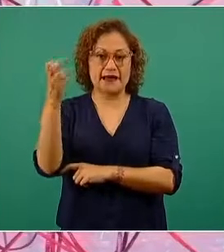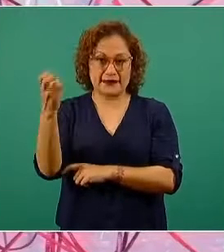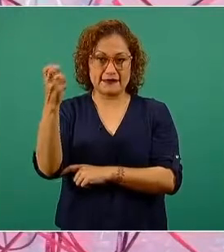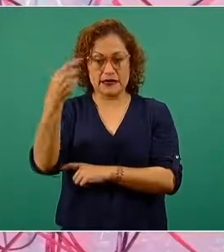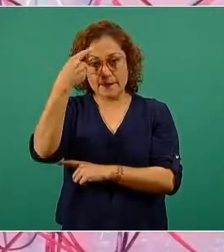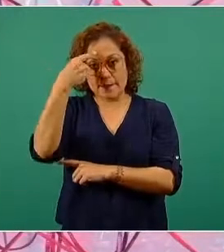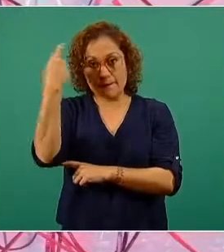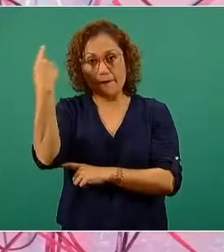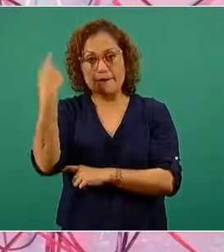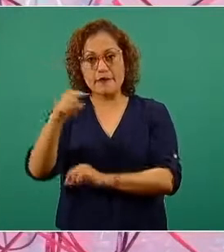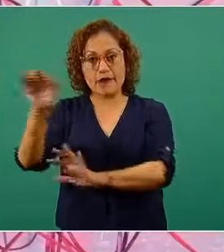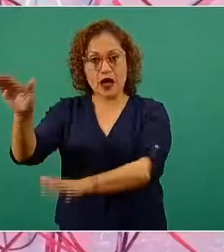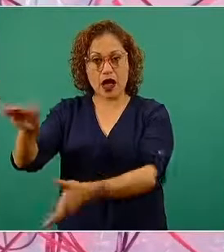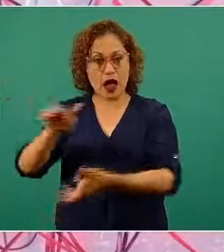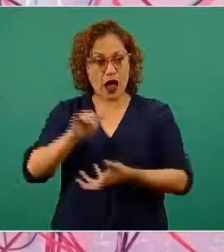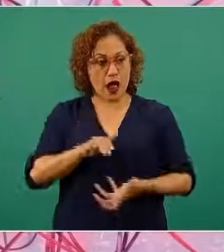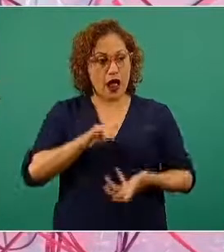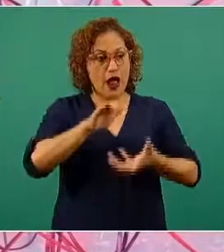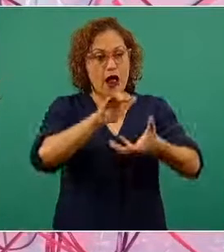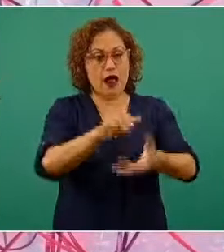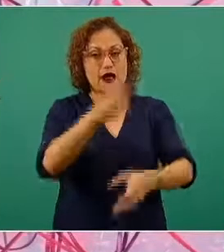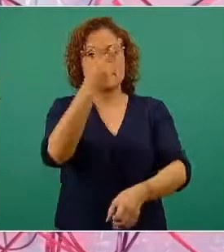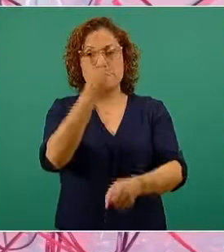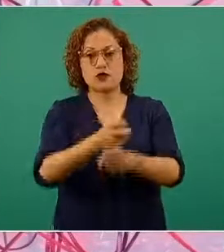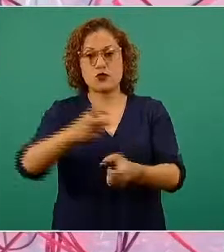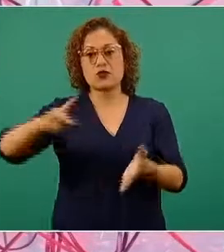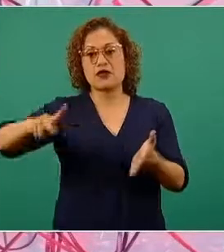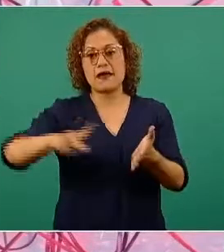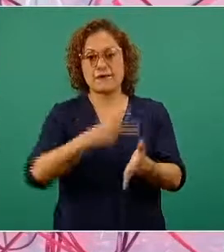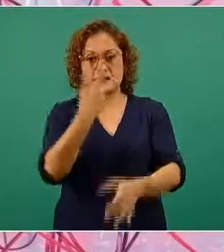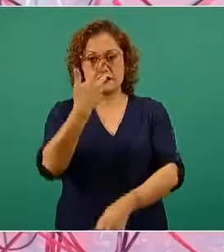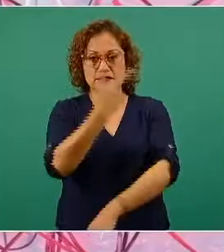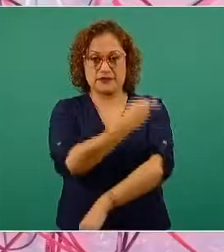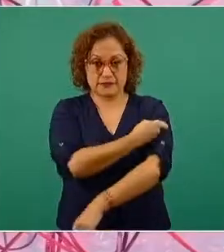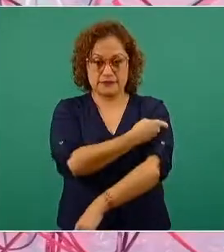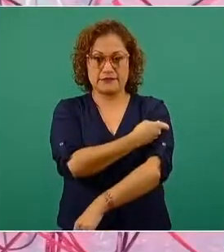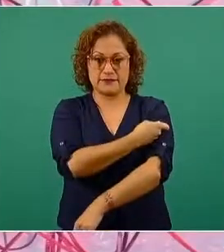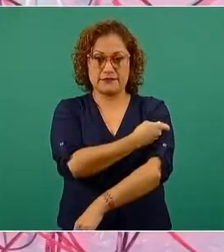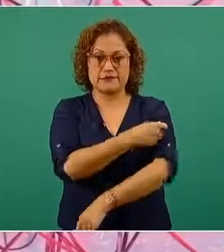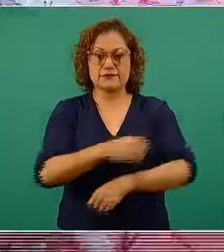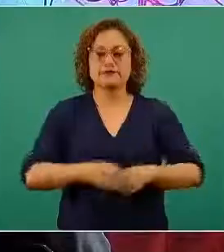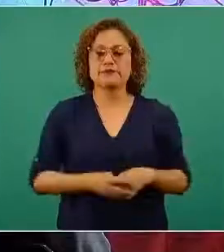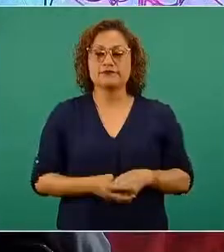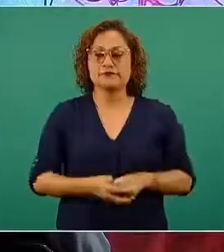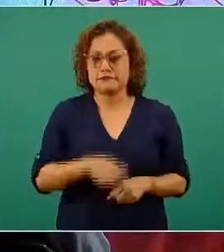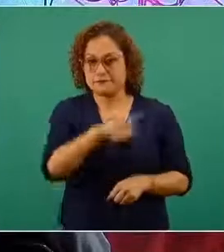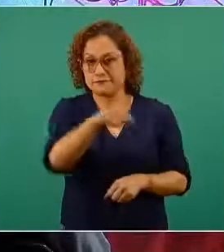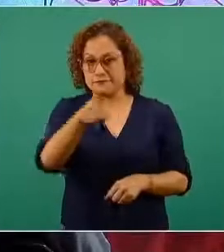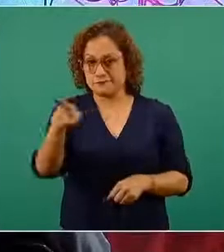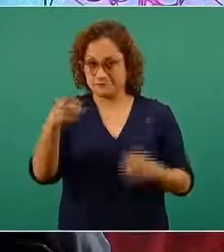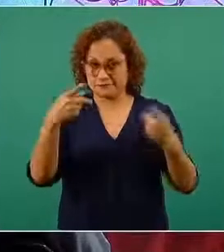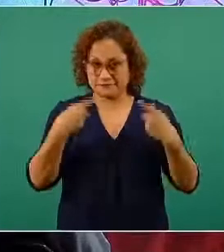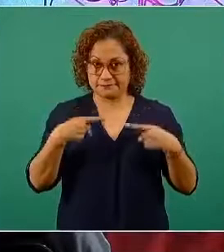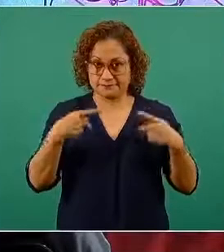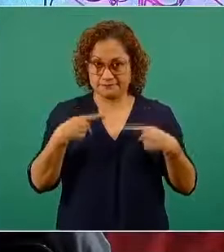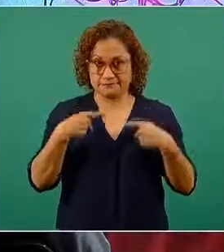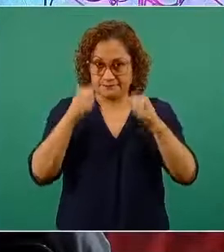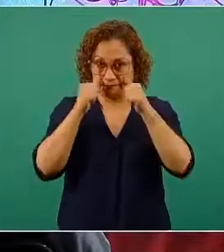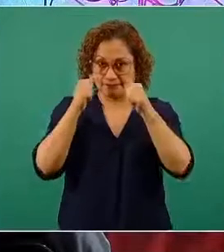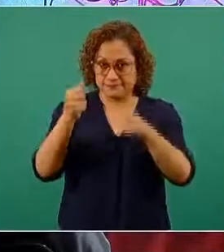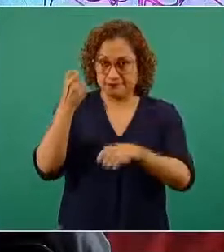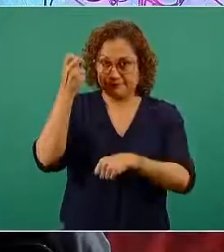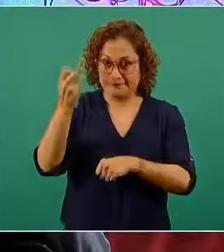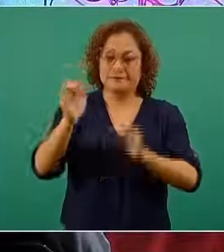dosis para aquellas personas que recibieron primera dosis con la vacuna Sputnik V. Pueden estar tranquilas todas las personas que ya han